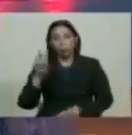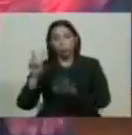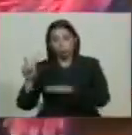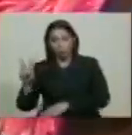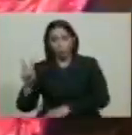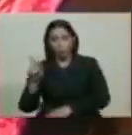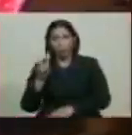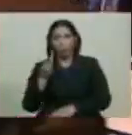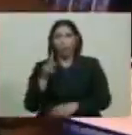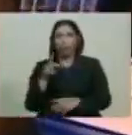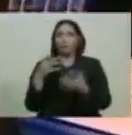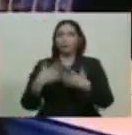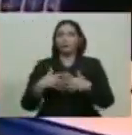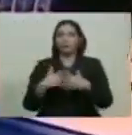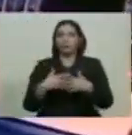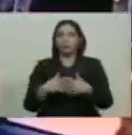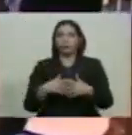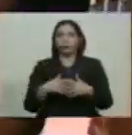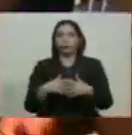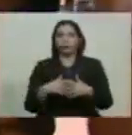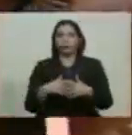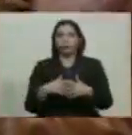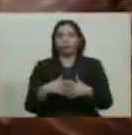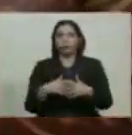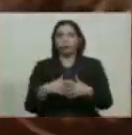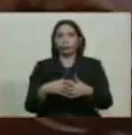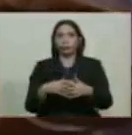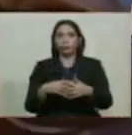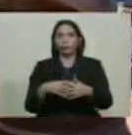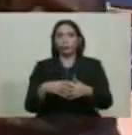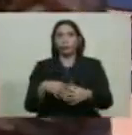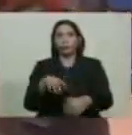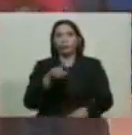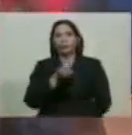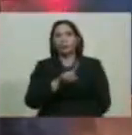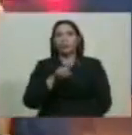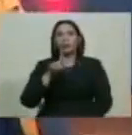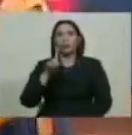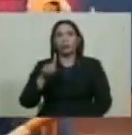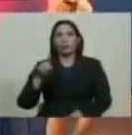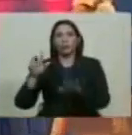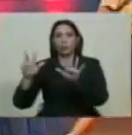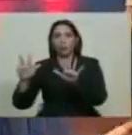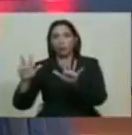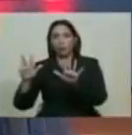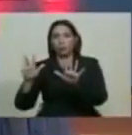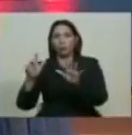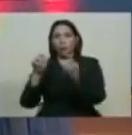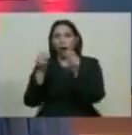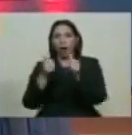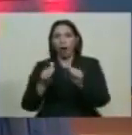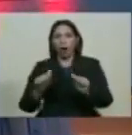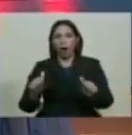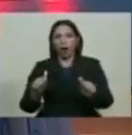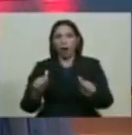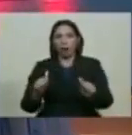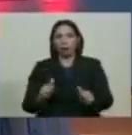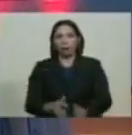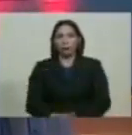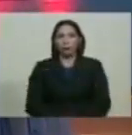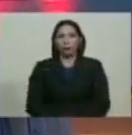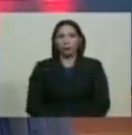118 graduandos en el área de las artes. Especialidad, Administración Financiera del Estado